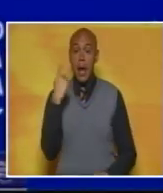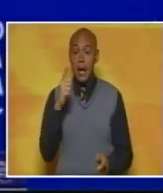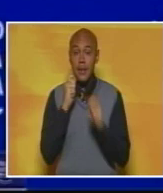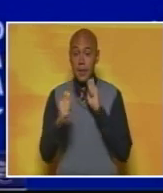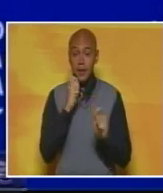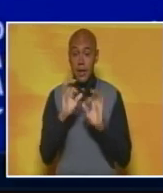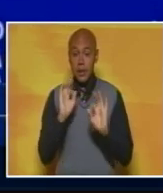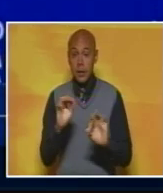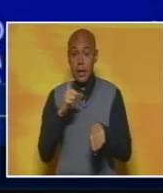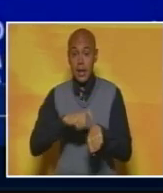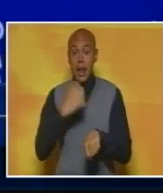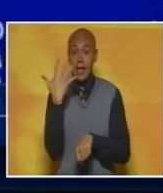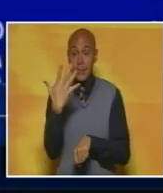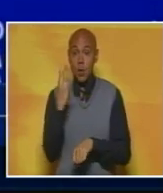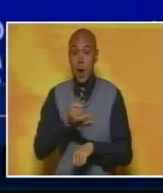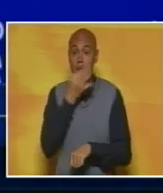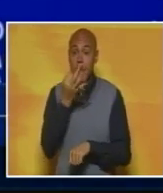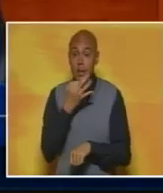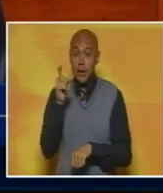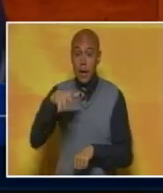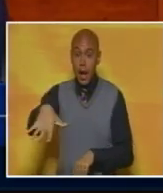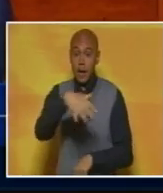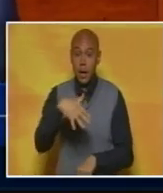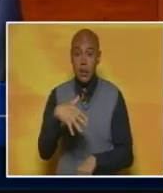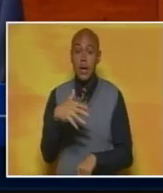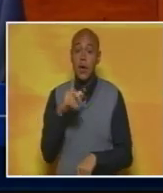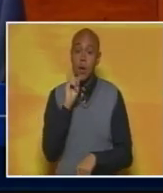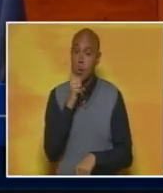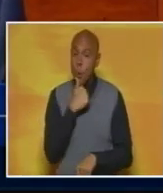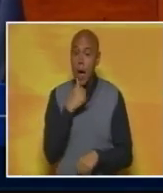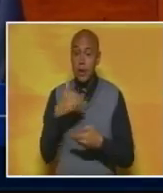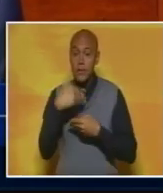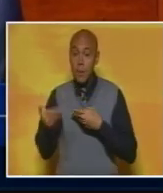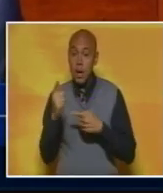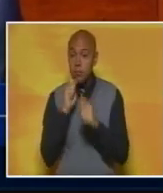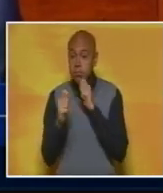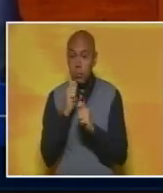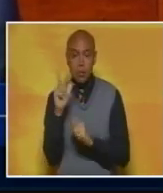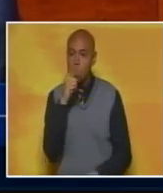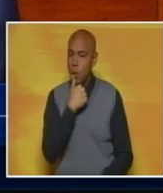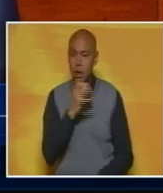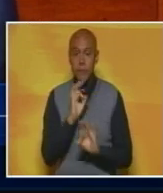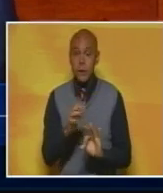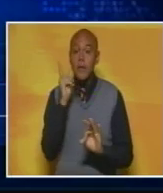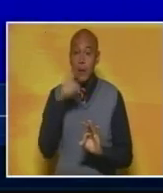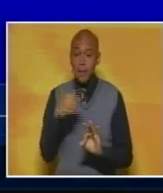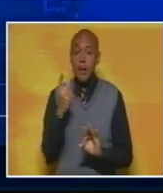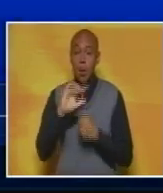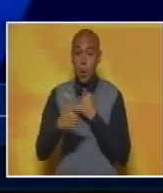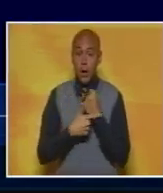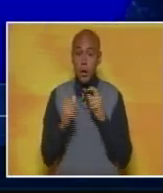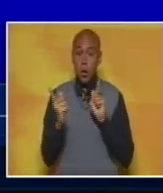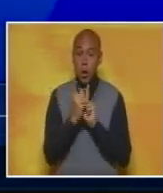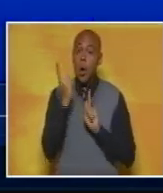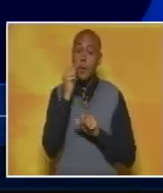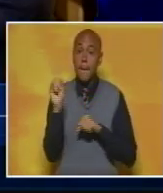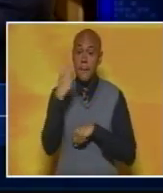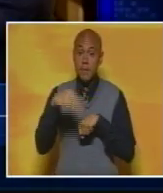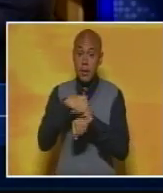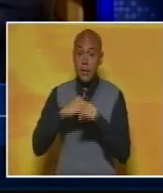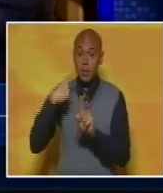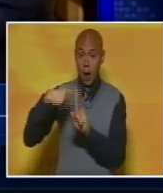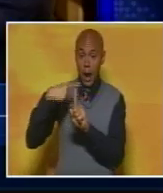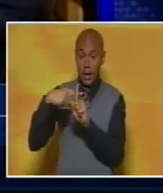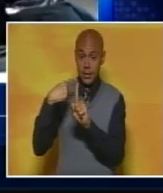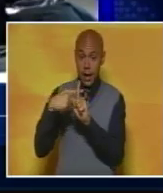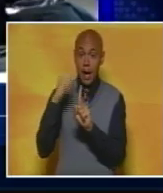se celebrará a las 5 de la tarde, hora local, y no habrá declaraciones posteriores a la prensa. Guaidó también conversó con el primer ministro de Grecia, Kyriakos